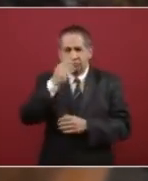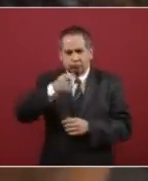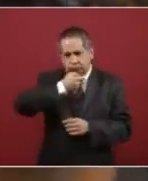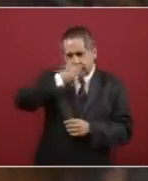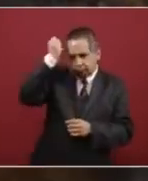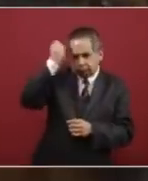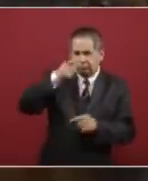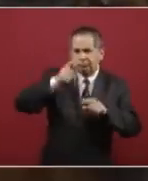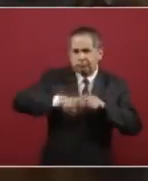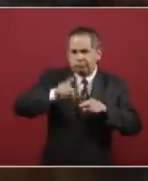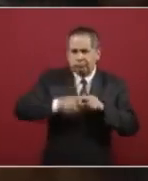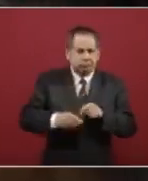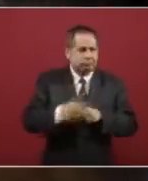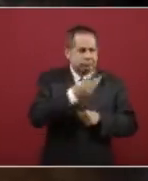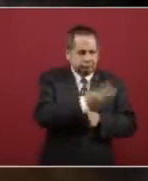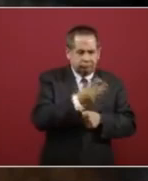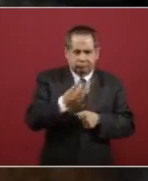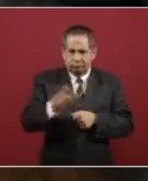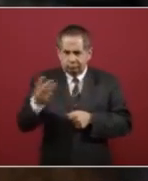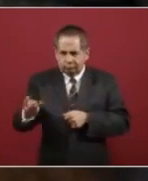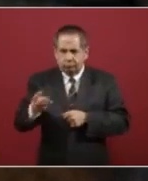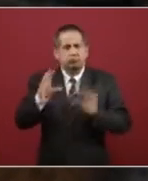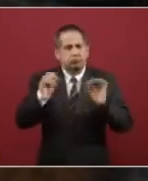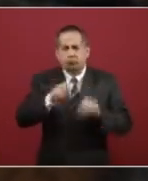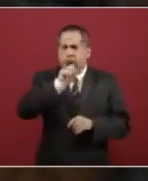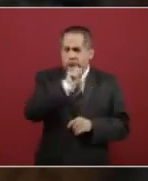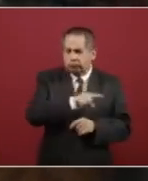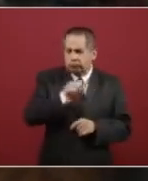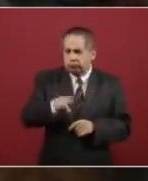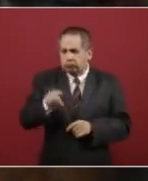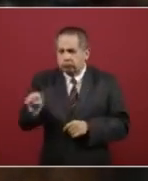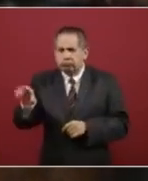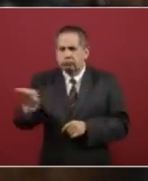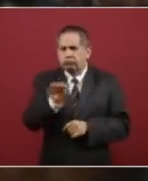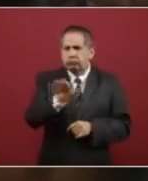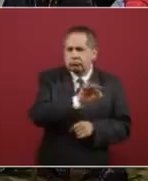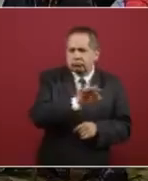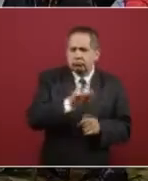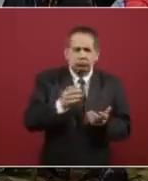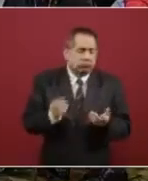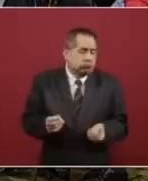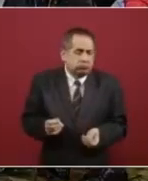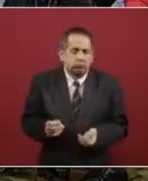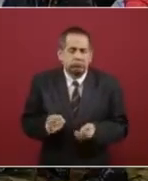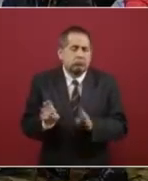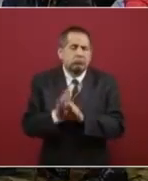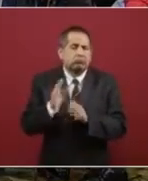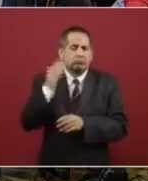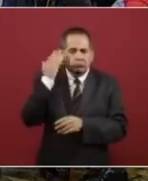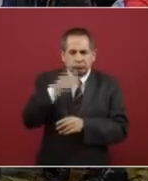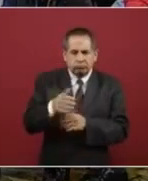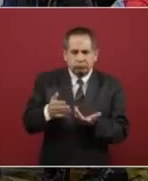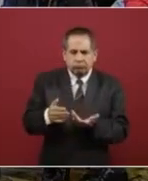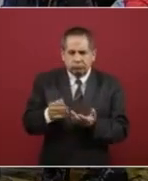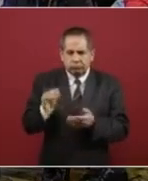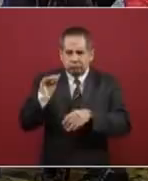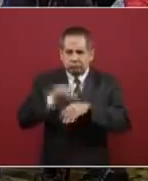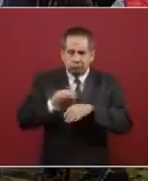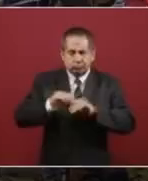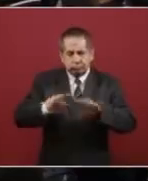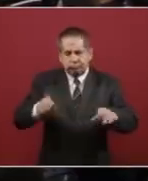a optar por repetir algunos de ellos y pues cuándo podría estarlas